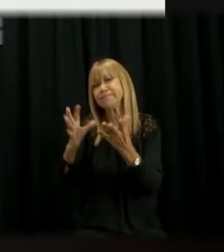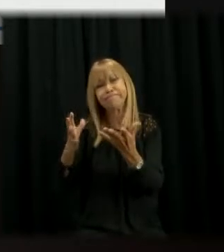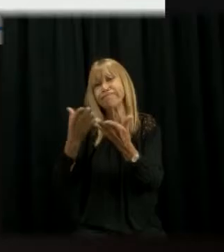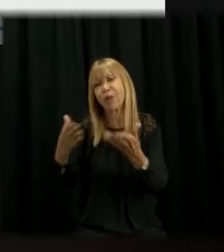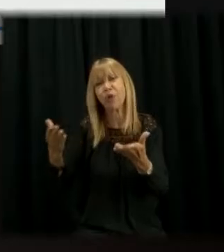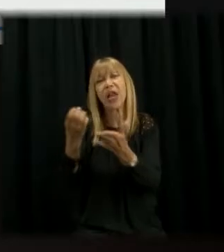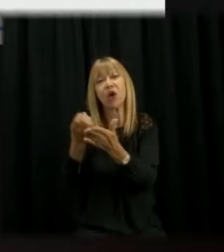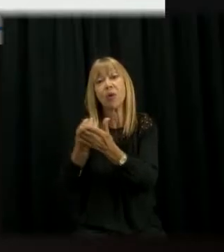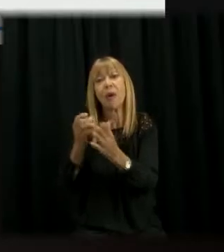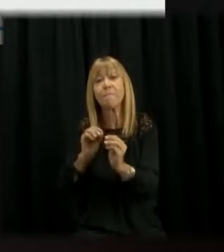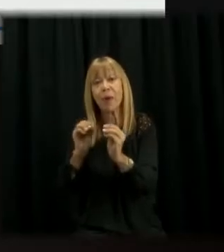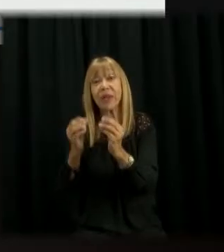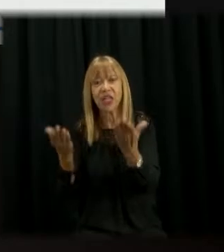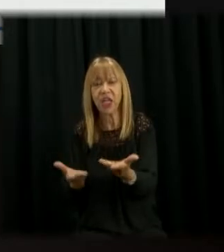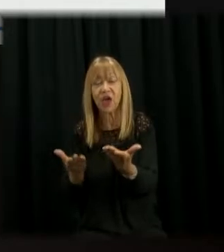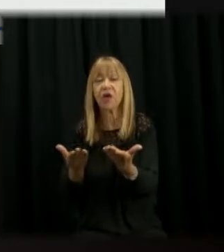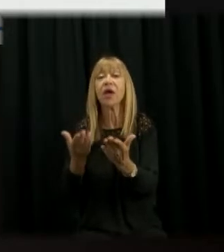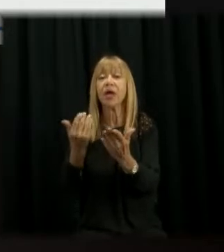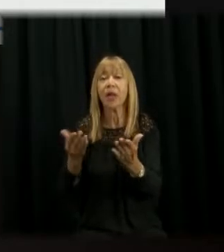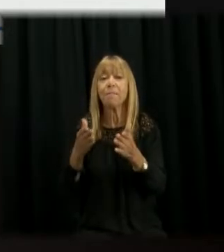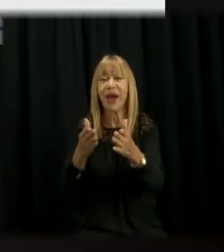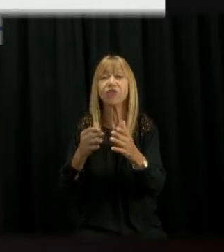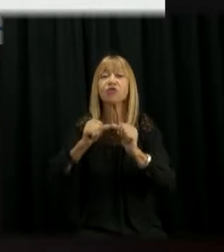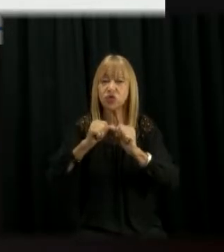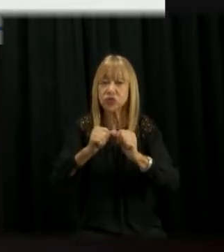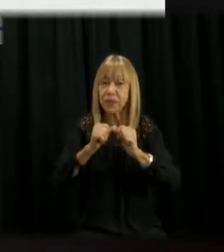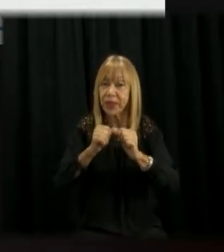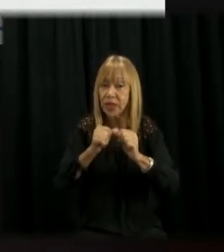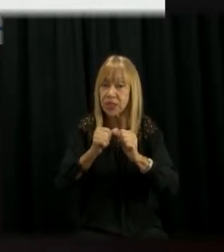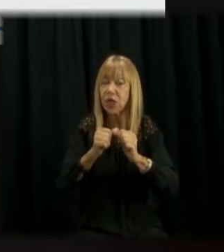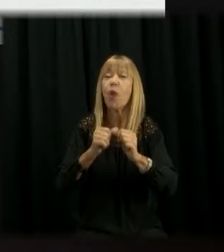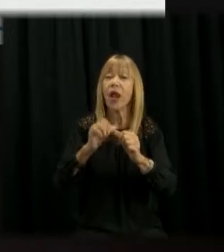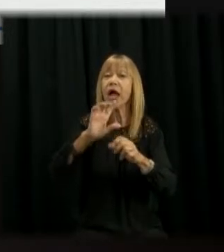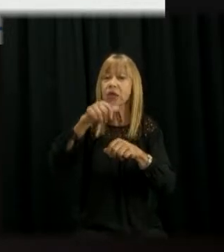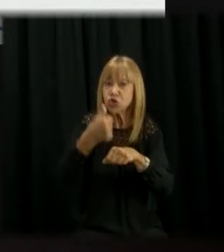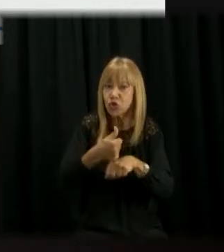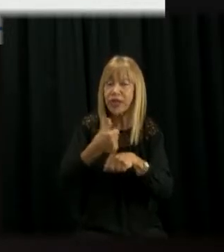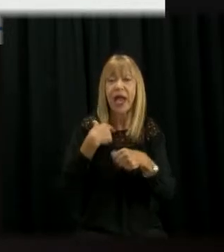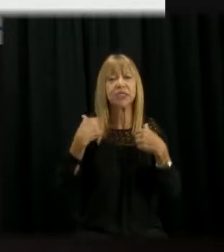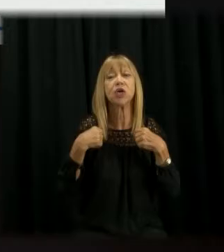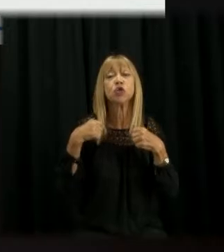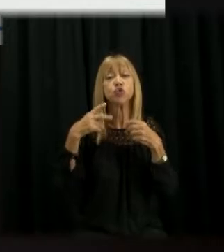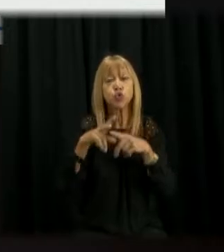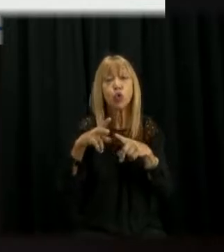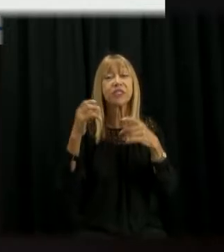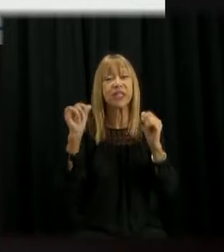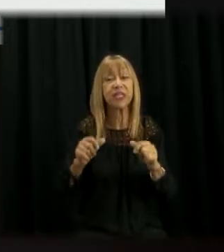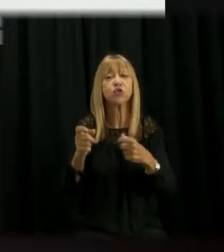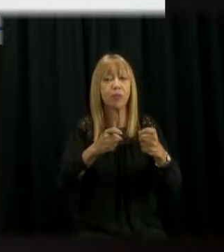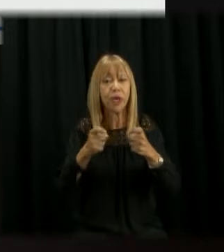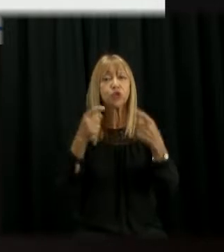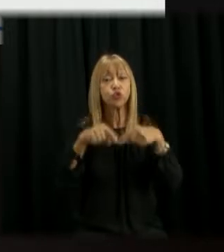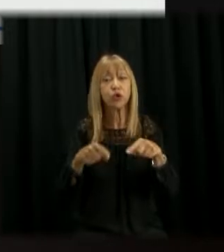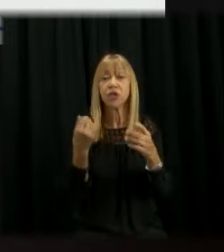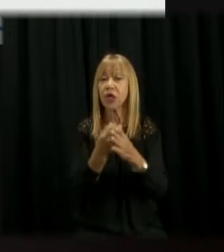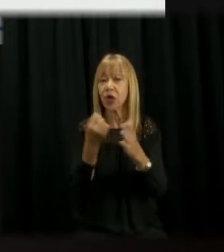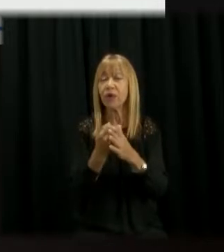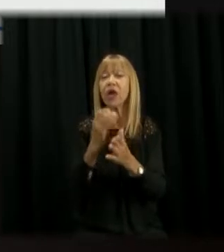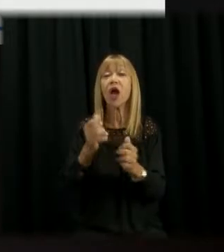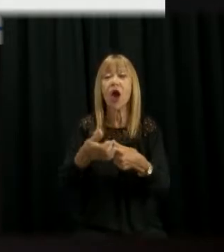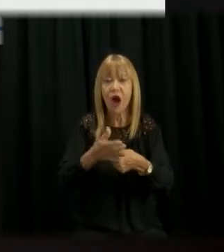Puerto Rico, que es lo que permite la movilidad económica en Puerto Rico, que sea sustentable y asegurando que tenga las herramientas necesarias para manejar